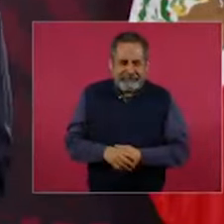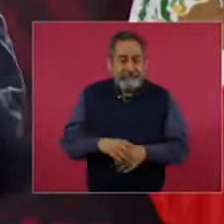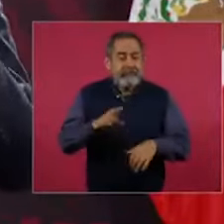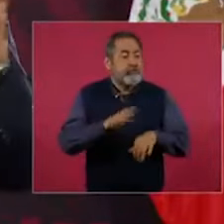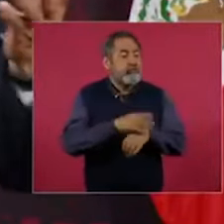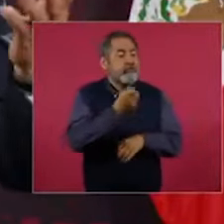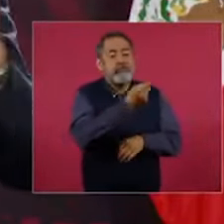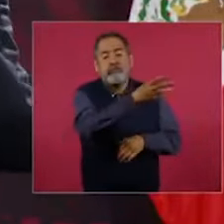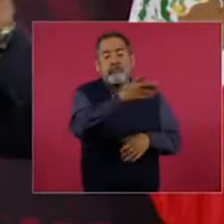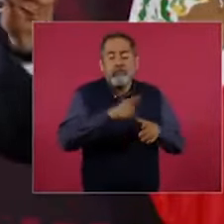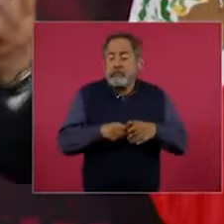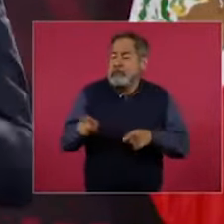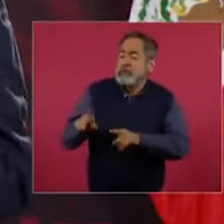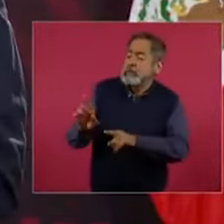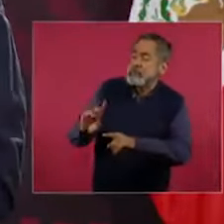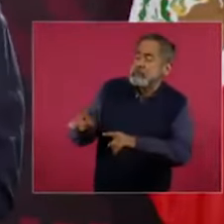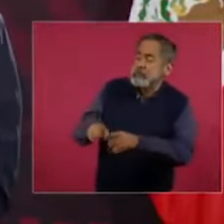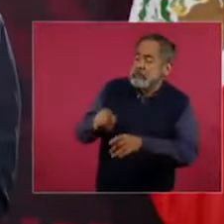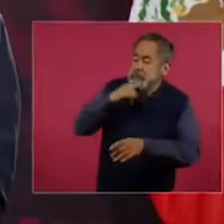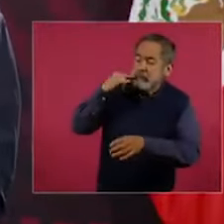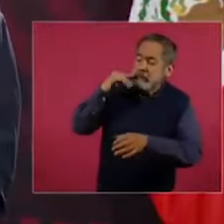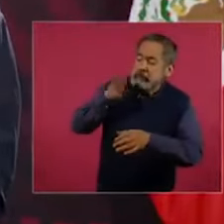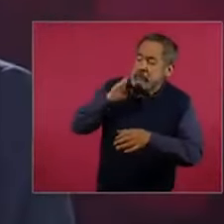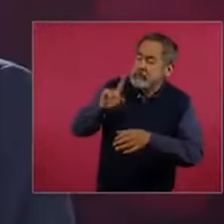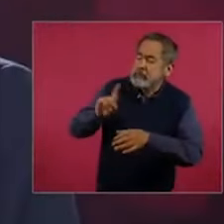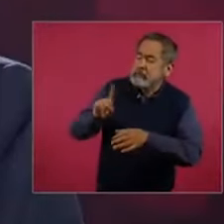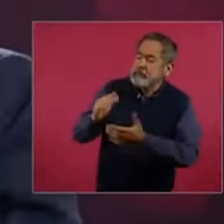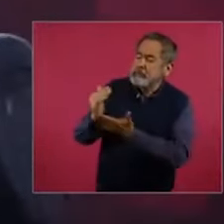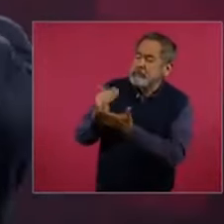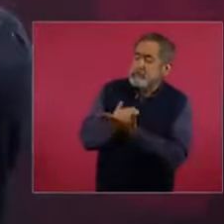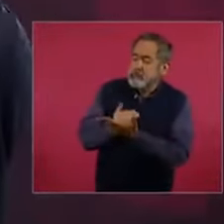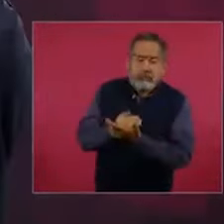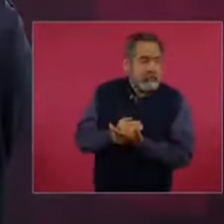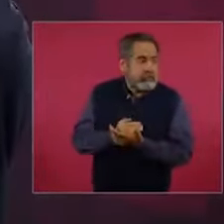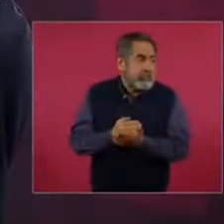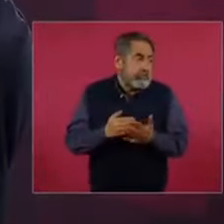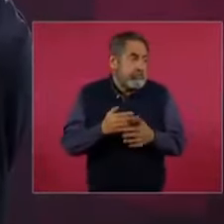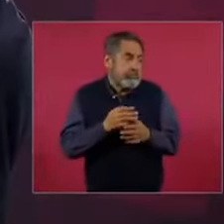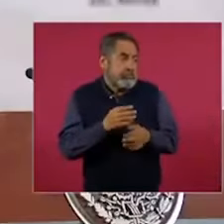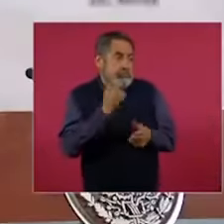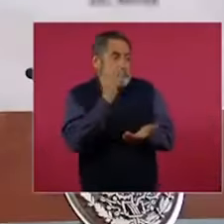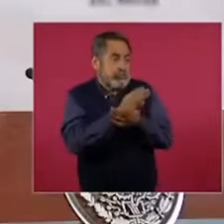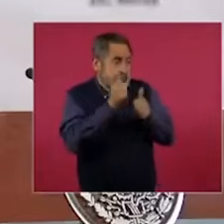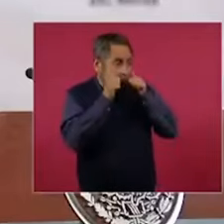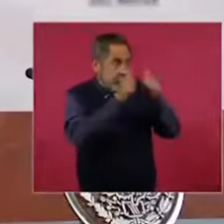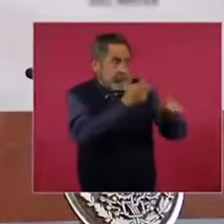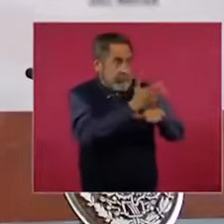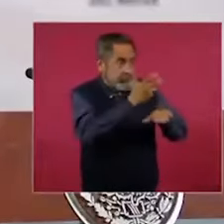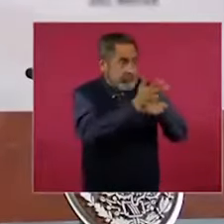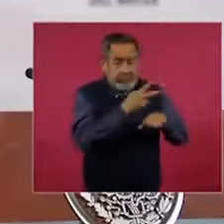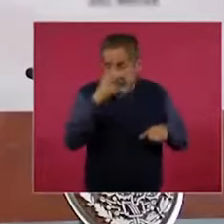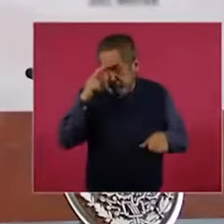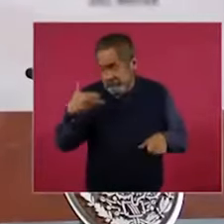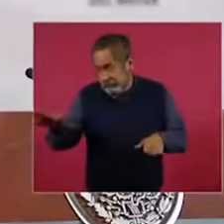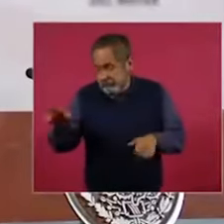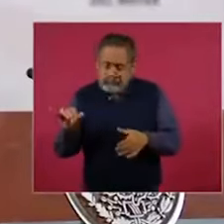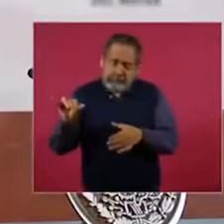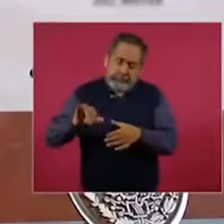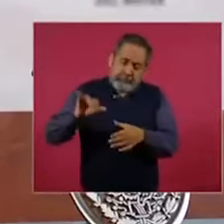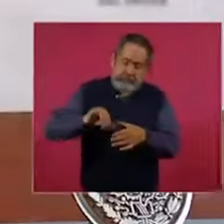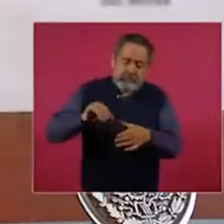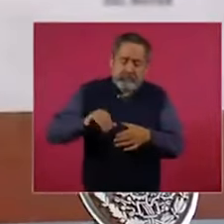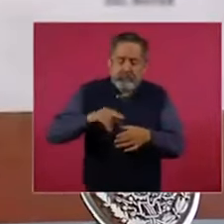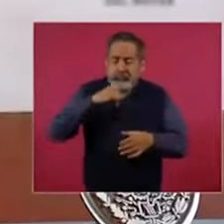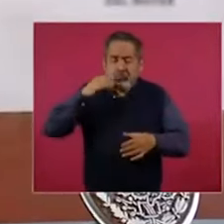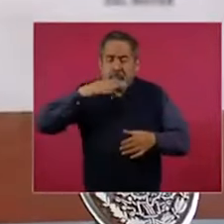eh se destacó que más de 2 millones de jóvenes se han beneficiado 2.9 millones de jóvenes de ellos seis de